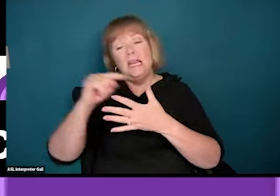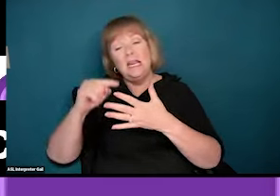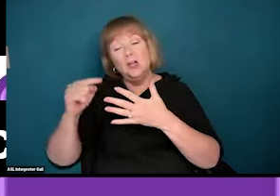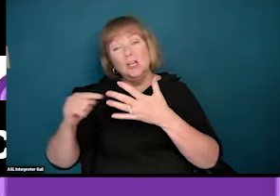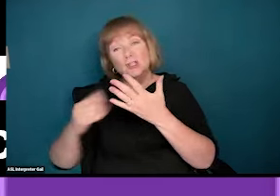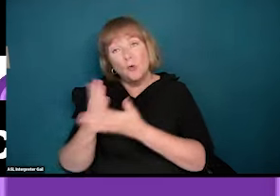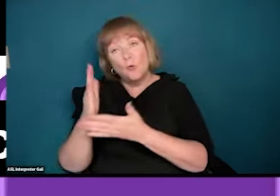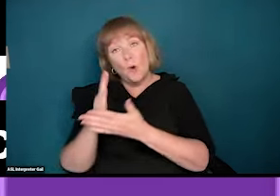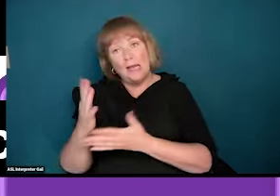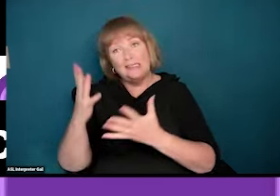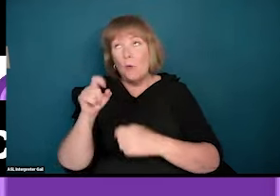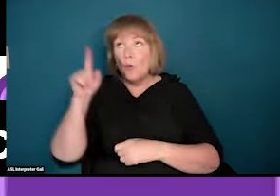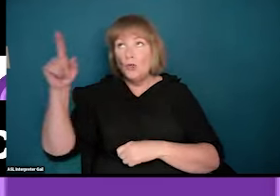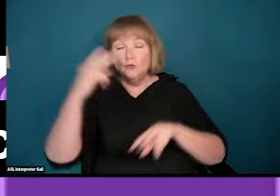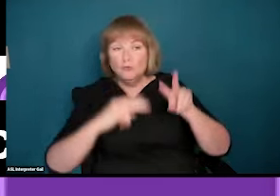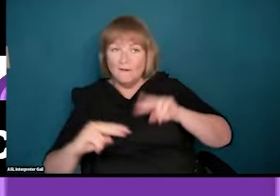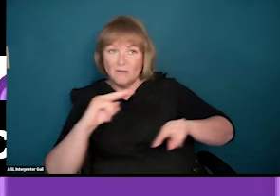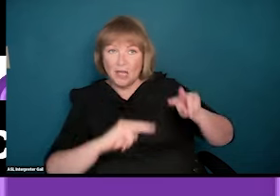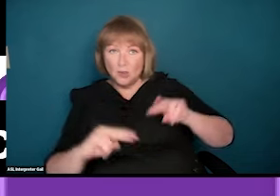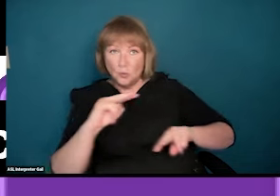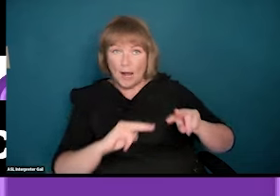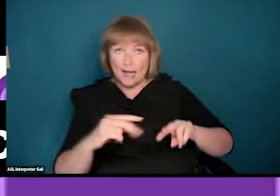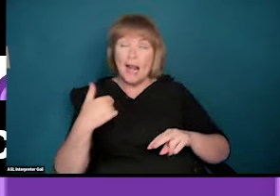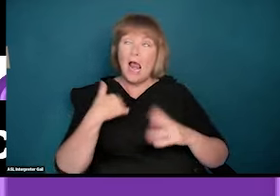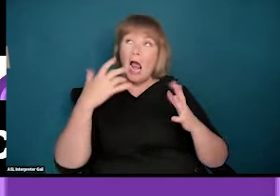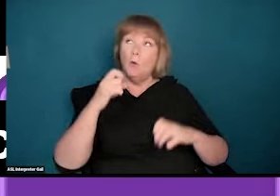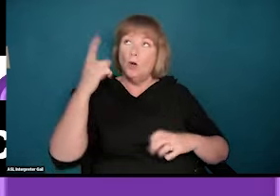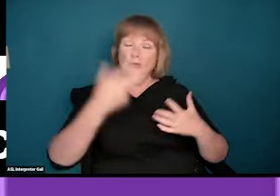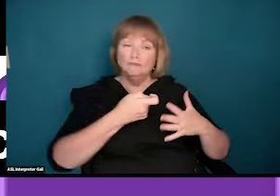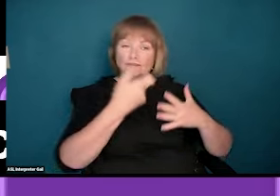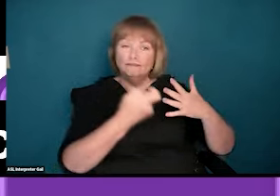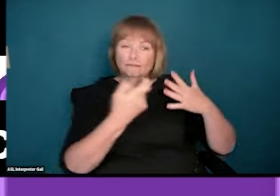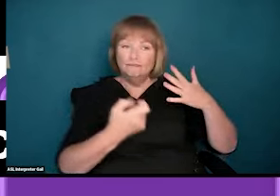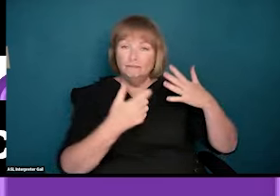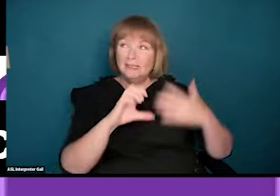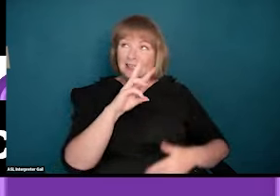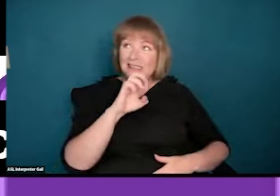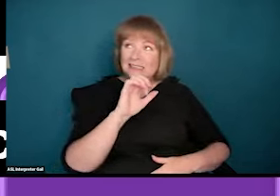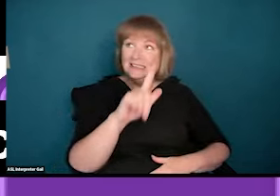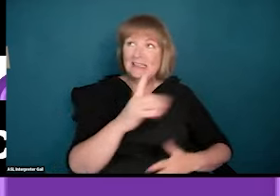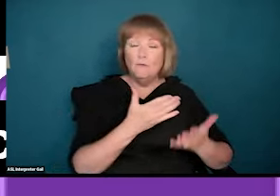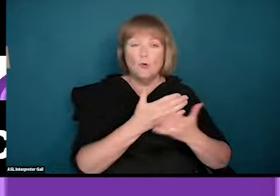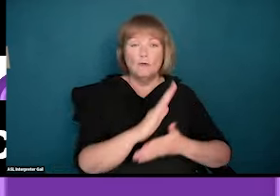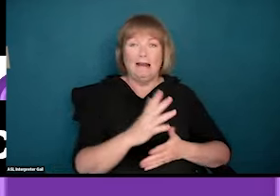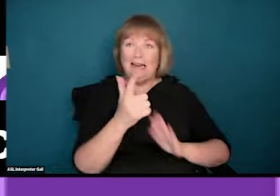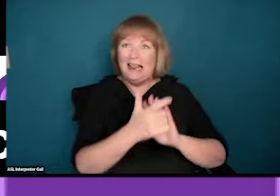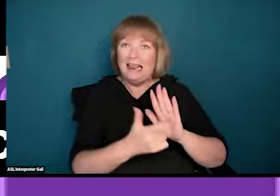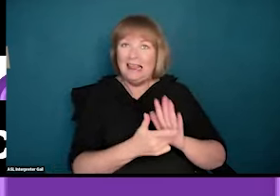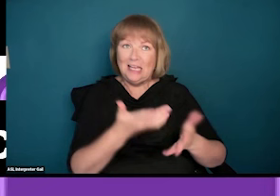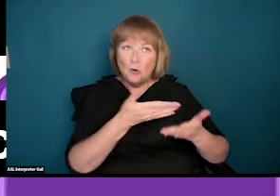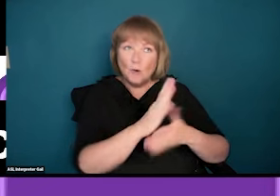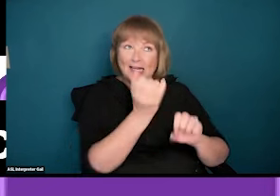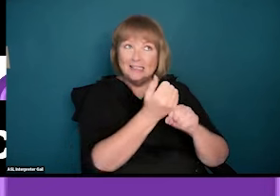necesita tomar. Yo he llenado este formulario y hay ciertas áreas de sus derechos que yo quiero que